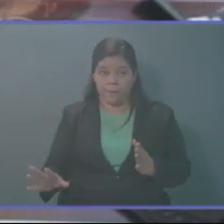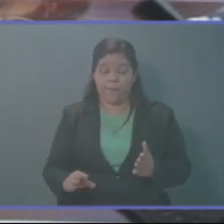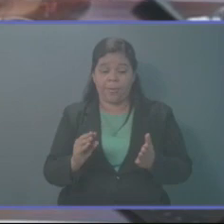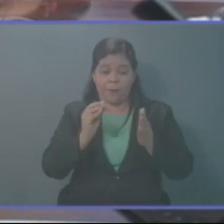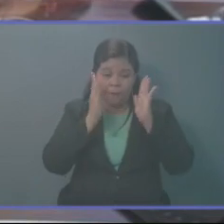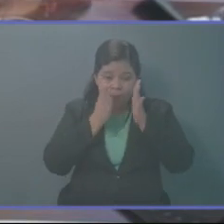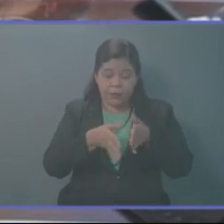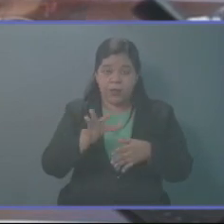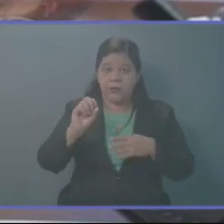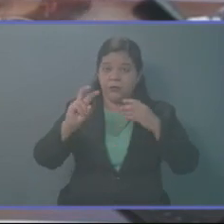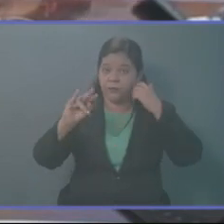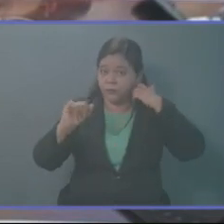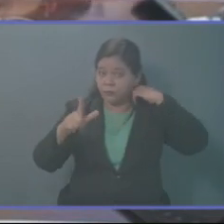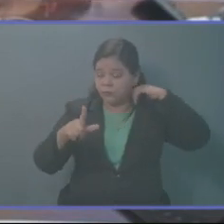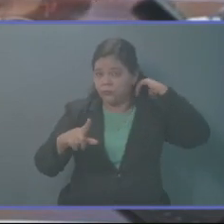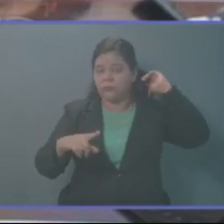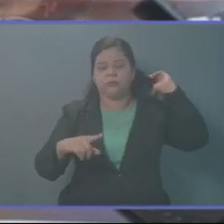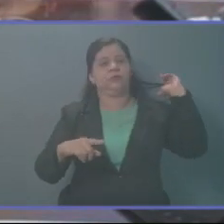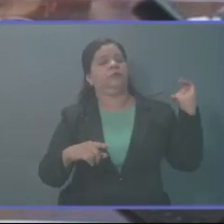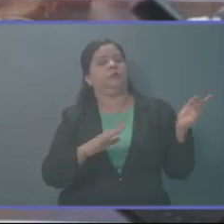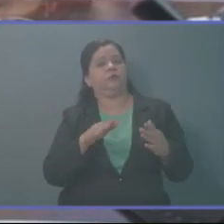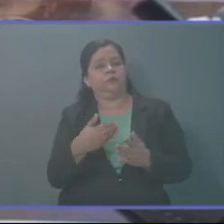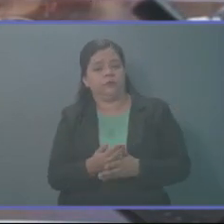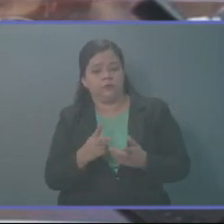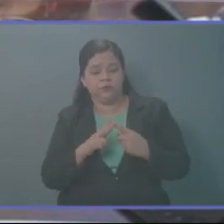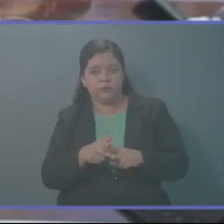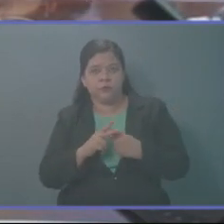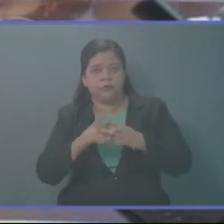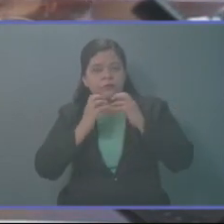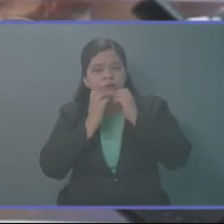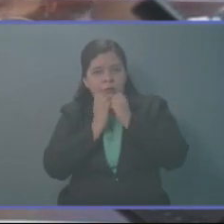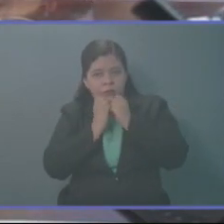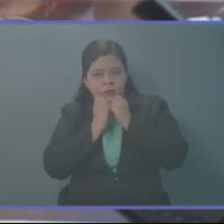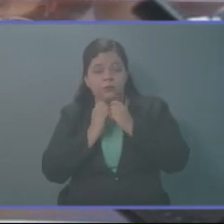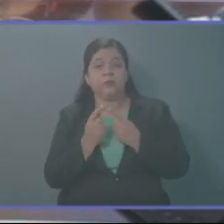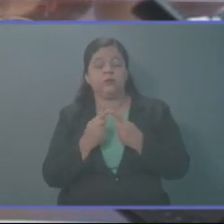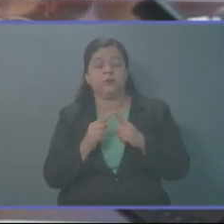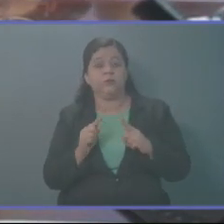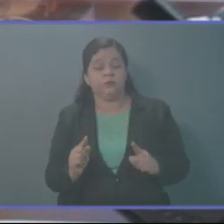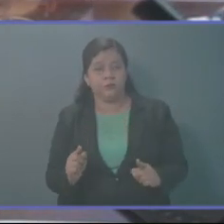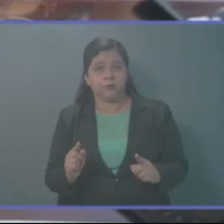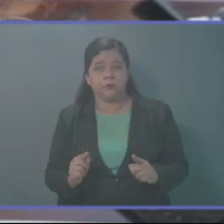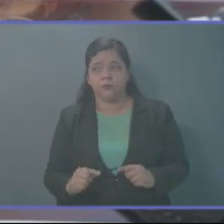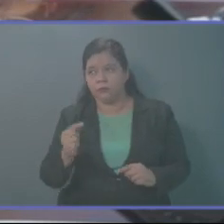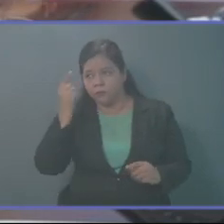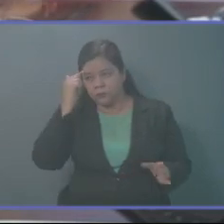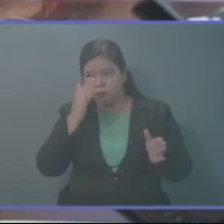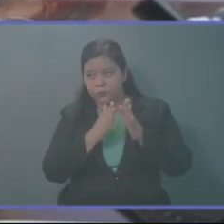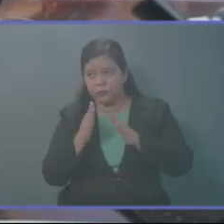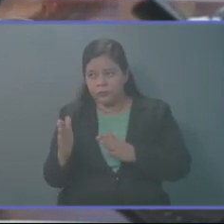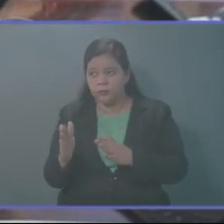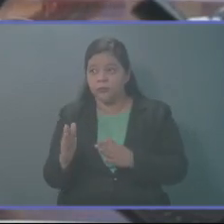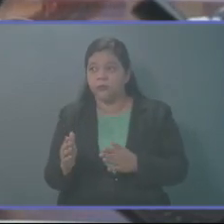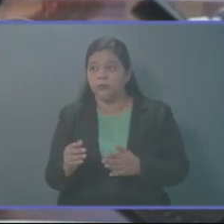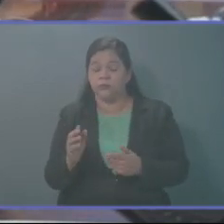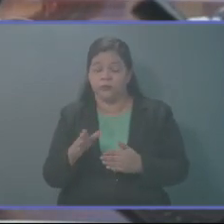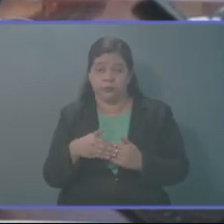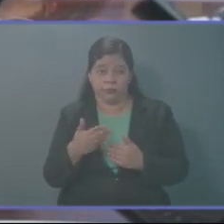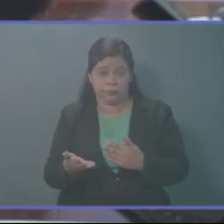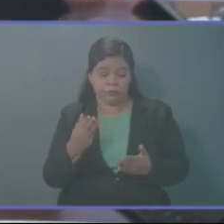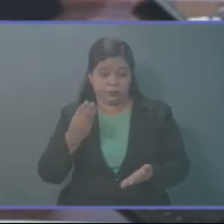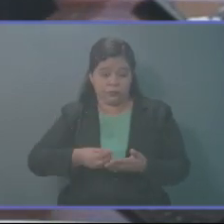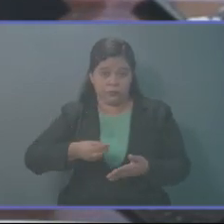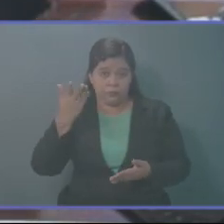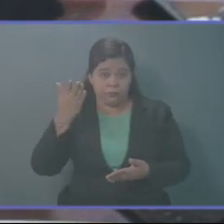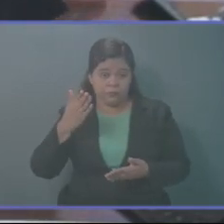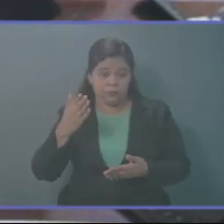FOVIAL en cuanto a la manutención, en cuanto a la preservación, y que la lógica es que sería mucho más caro si